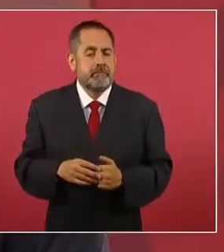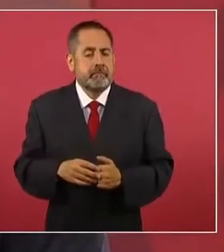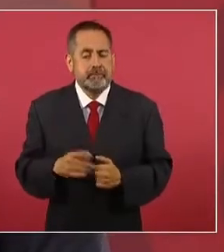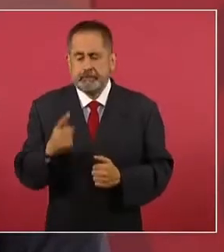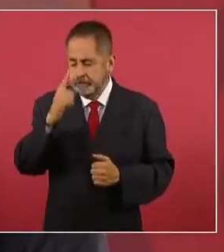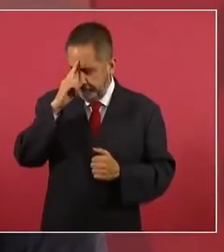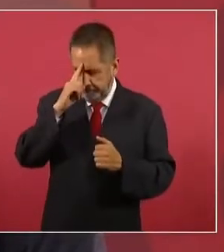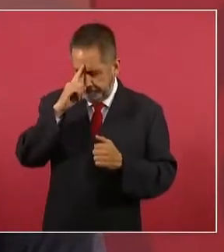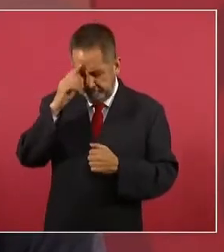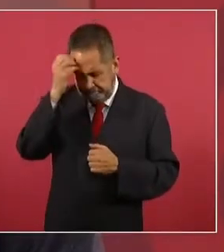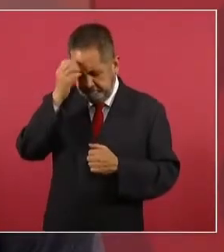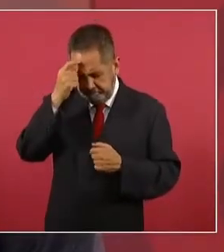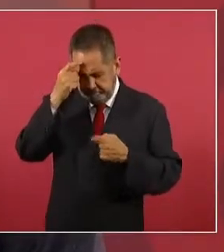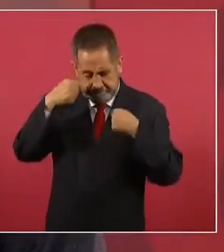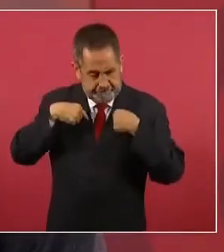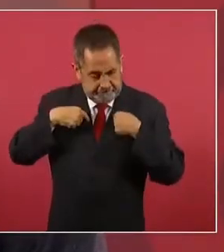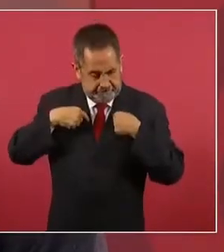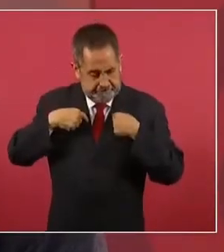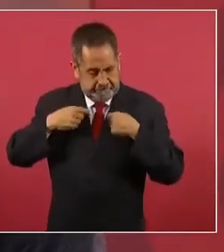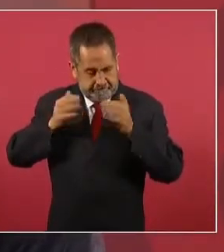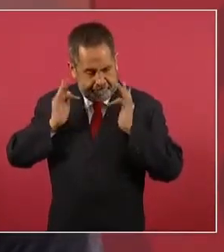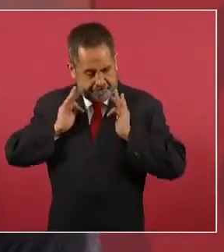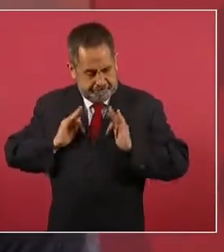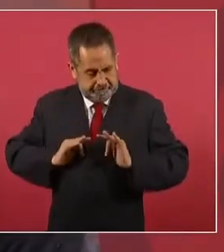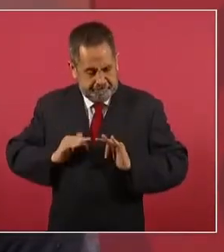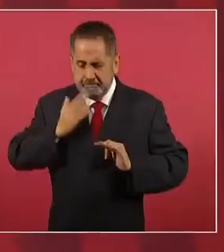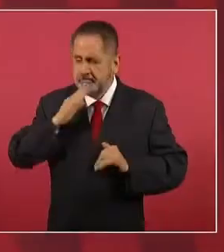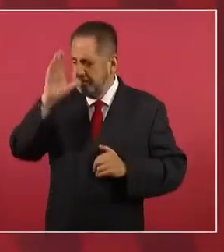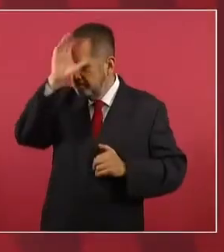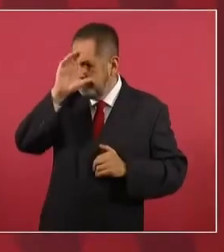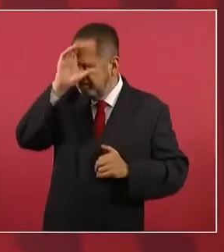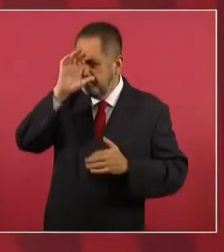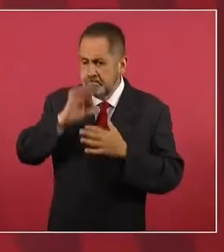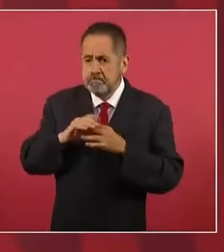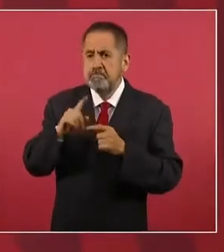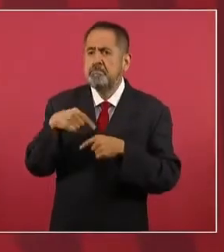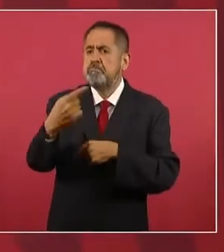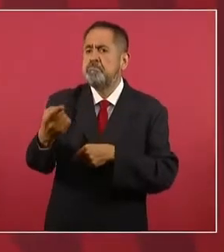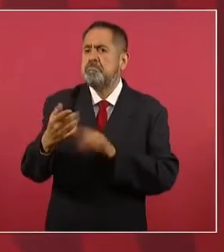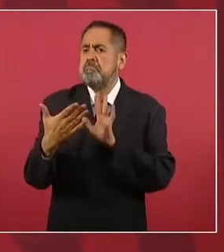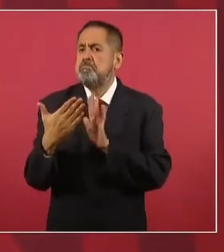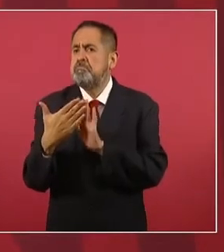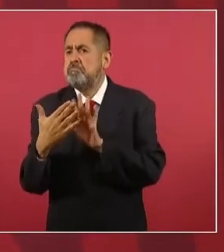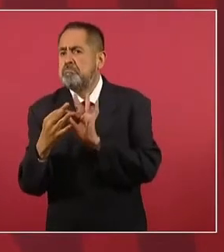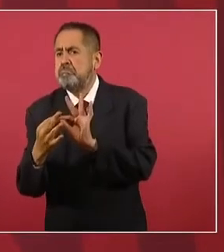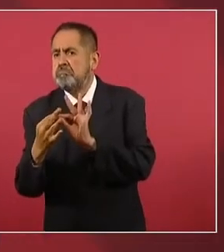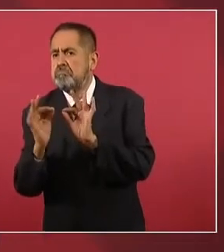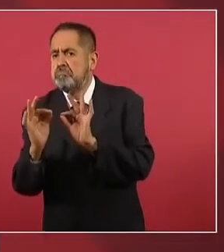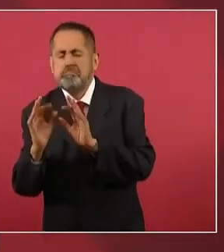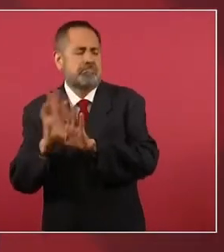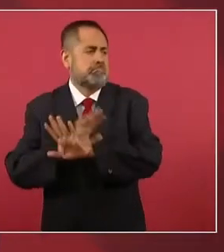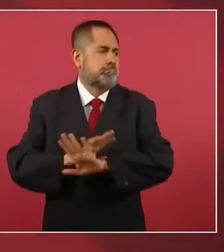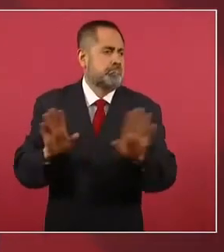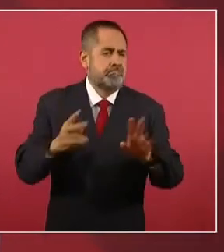con nosotros mismos, con nuestra conciencia y con el prójimo,